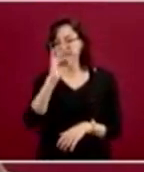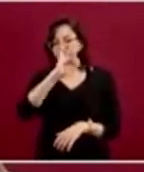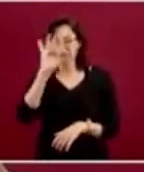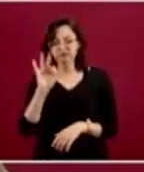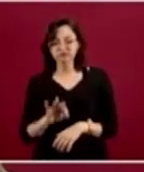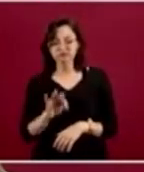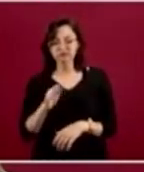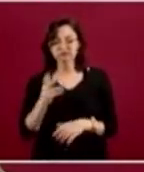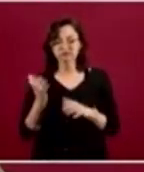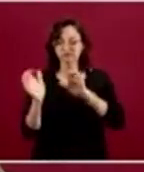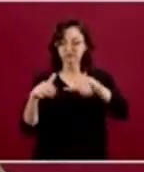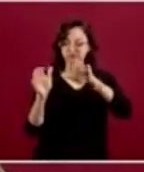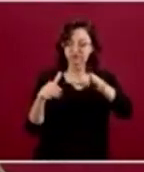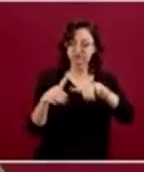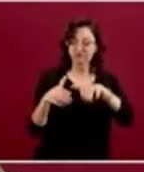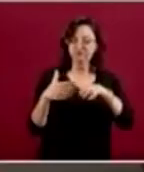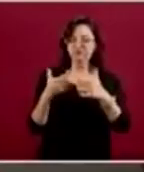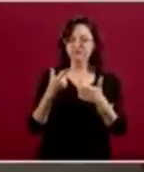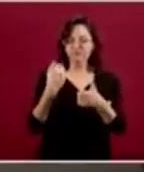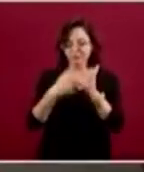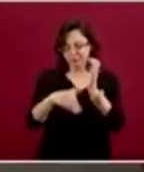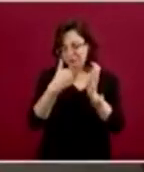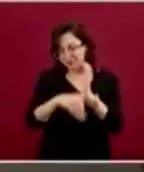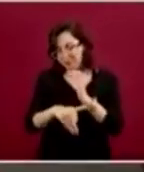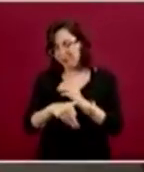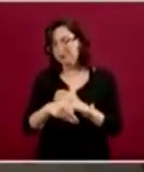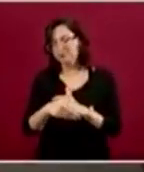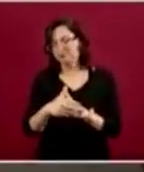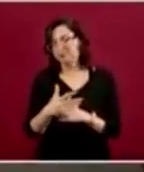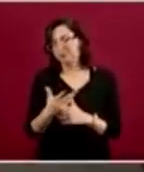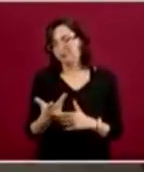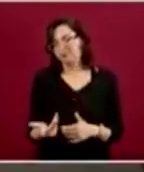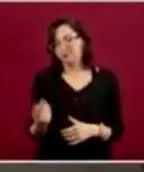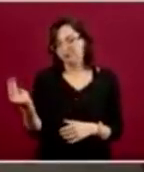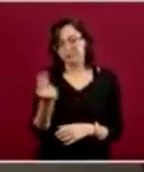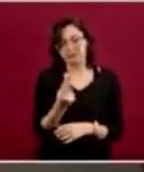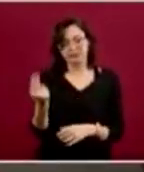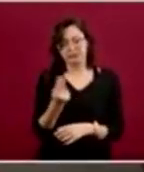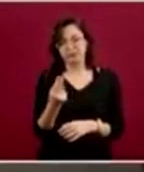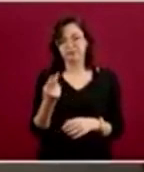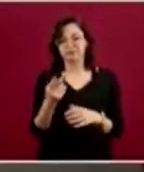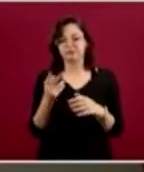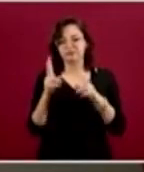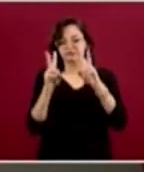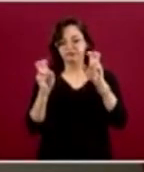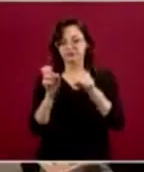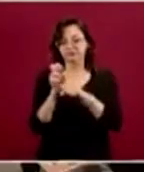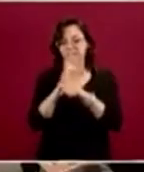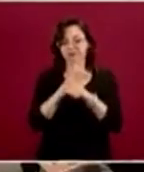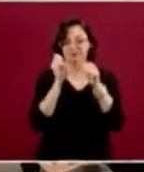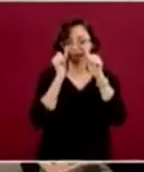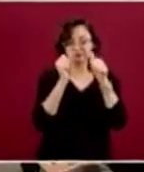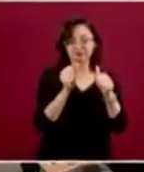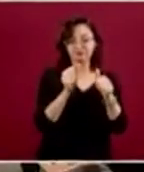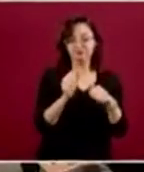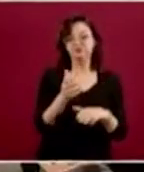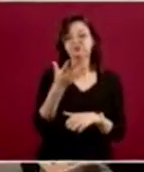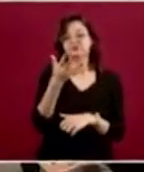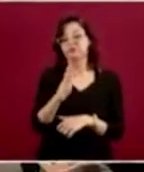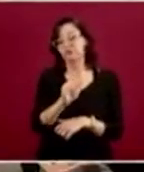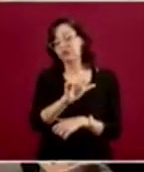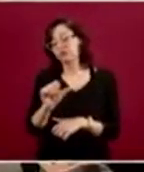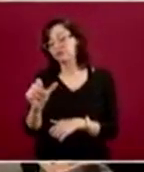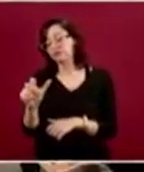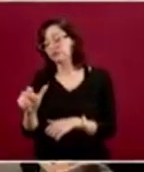25% de nuestro déficit, de nuestra necesidad para atender COVID. Entre el 10 y